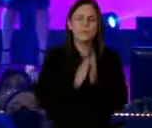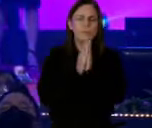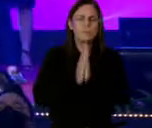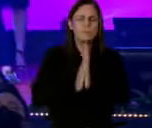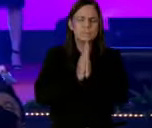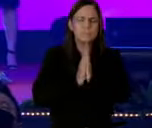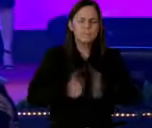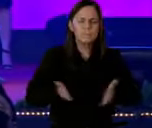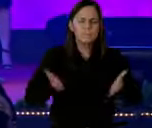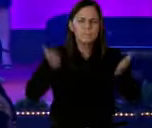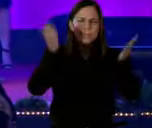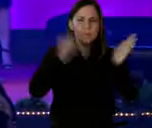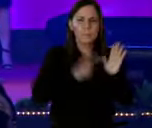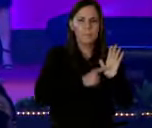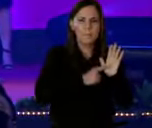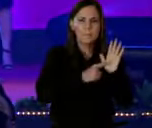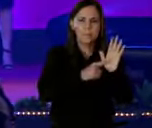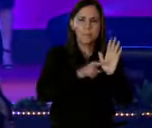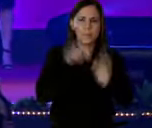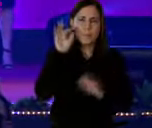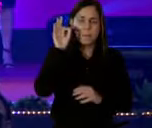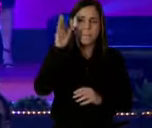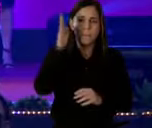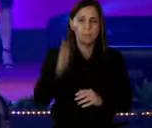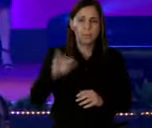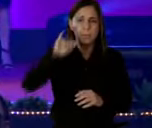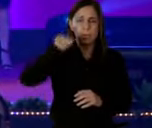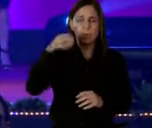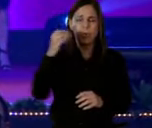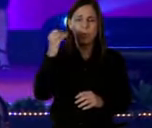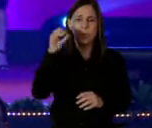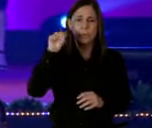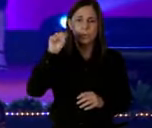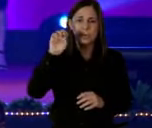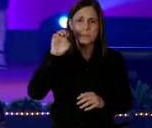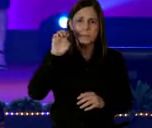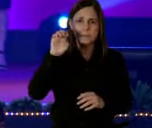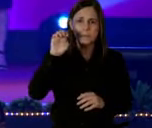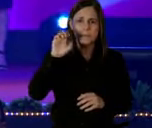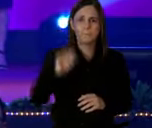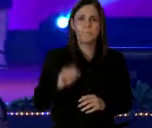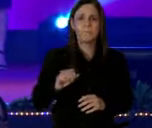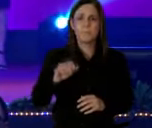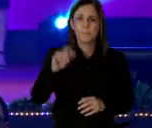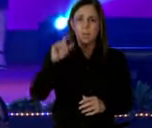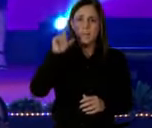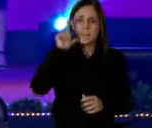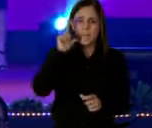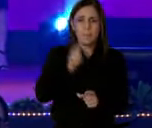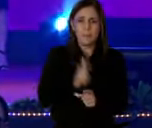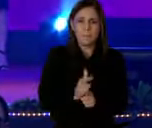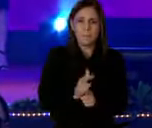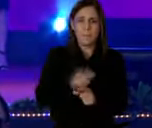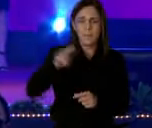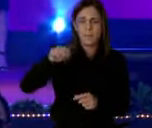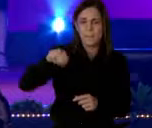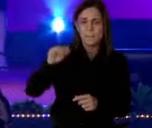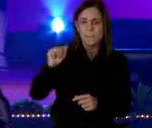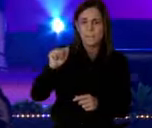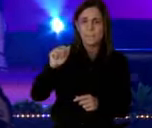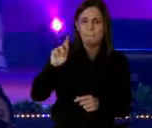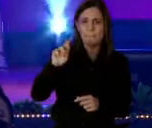vamos a presentar al pastor José, a la hermana Marta, a la mamá de Damari, a todos los que están enfermos.